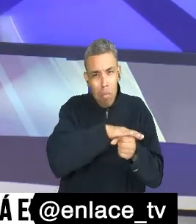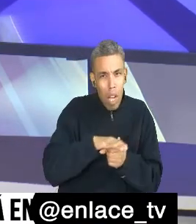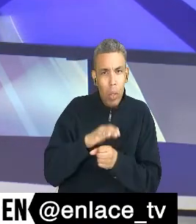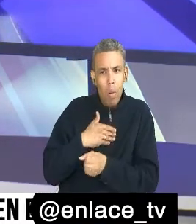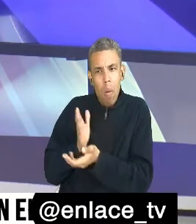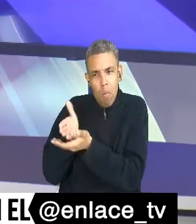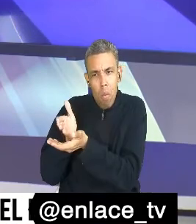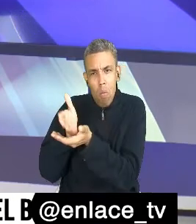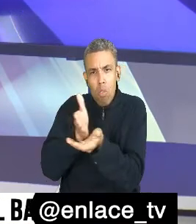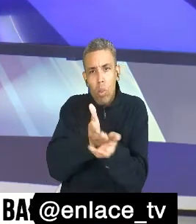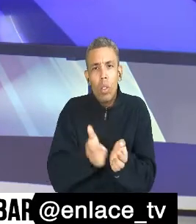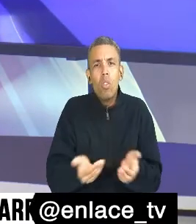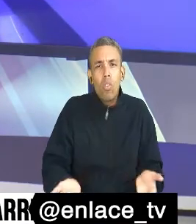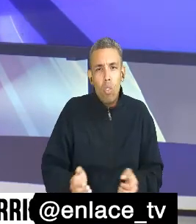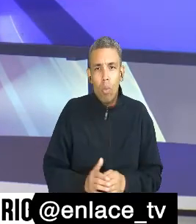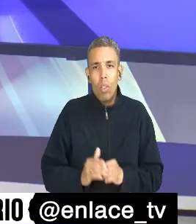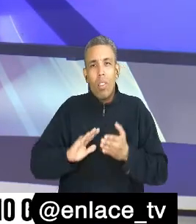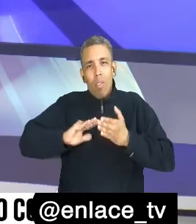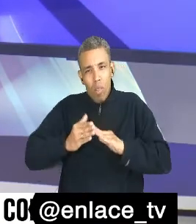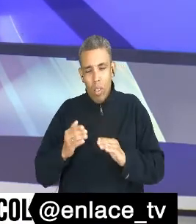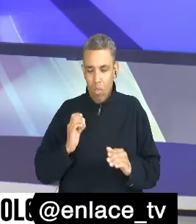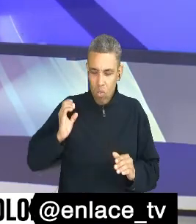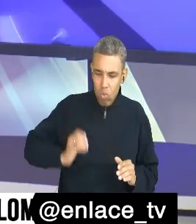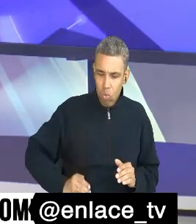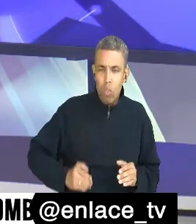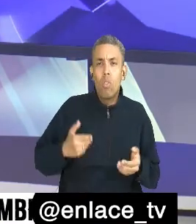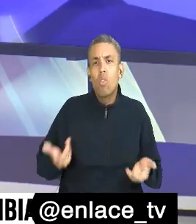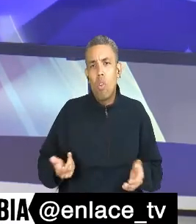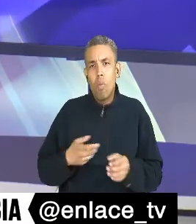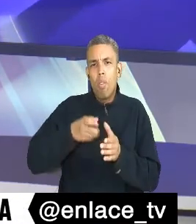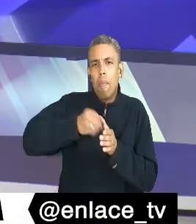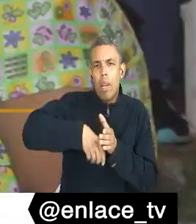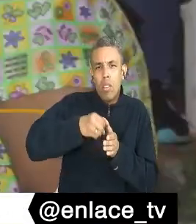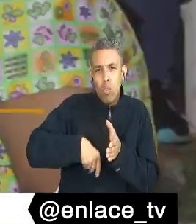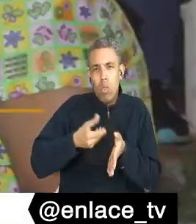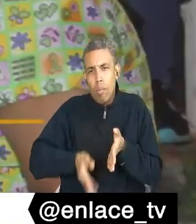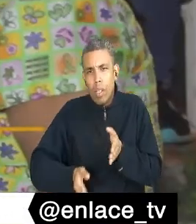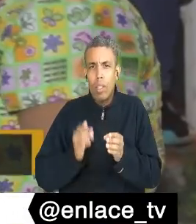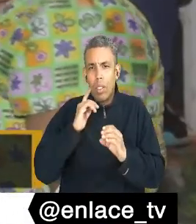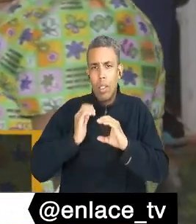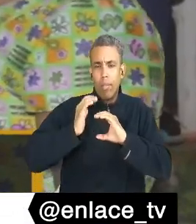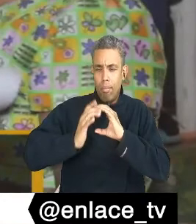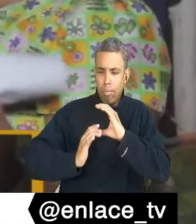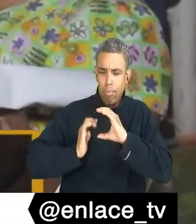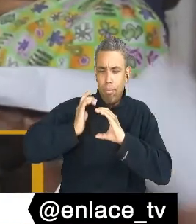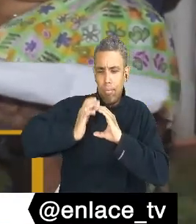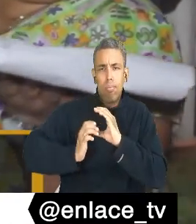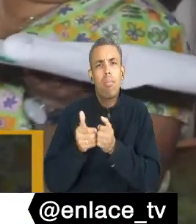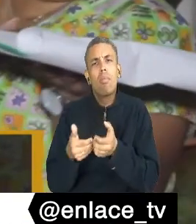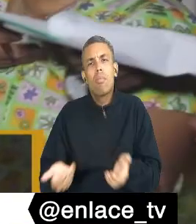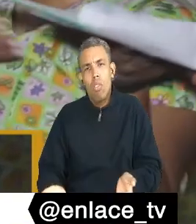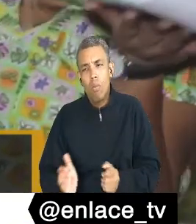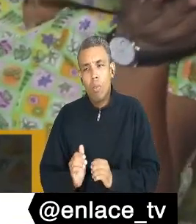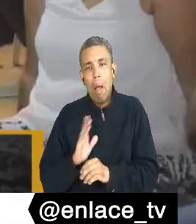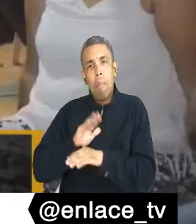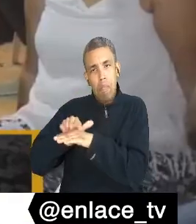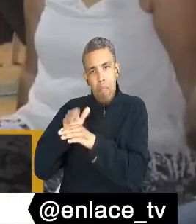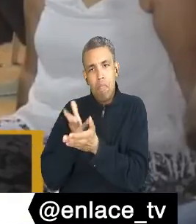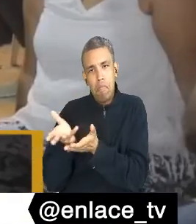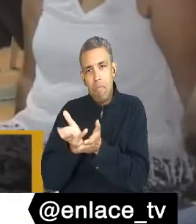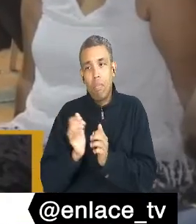de socialización con los ciudadanos sobre el manejo de residuos. El buen manejo de las basuras, la no quema de